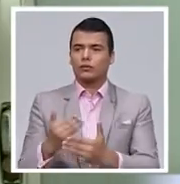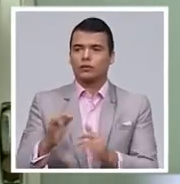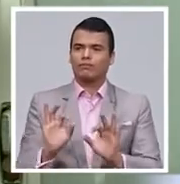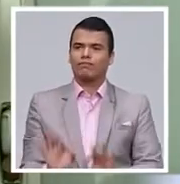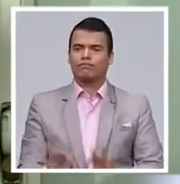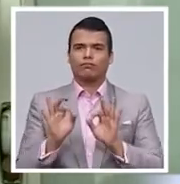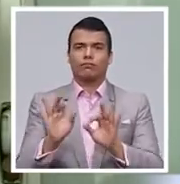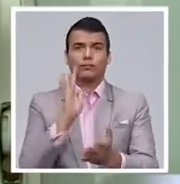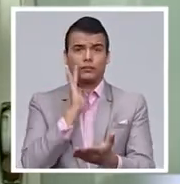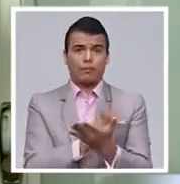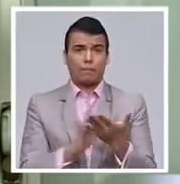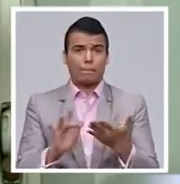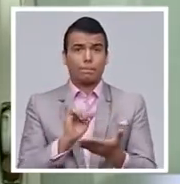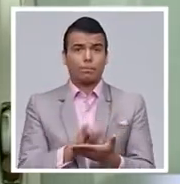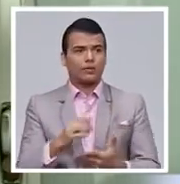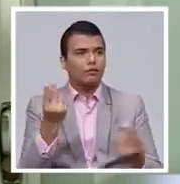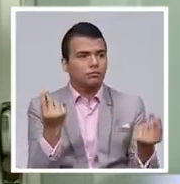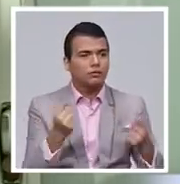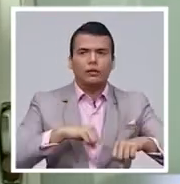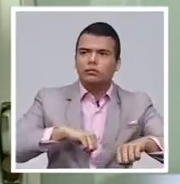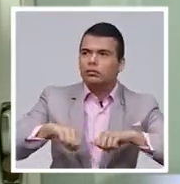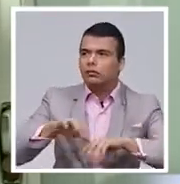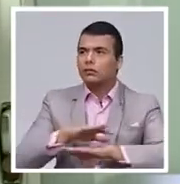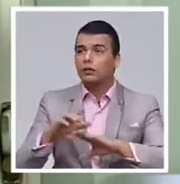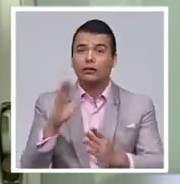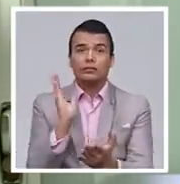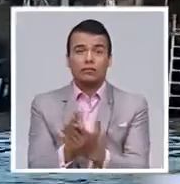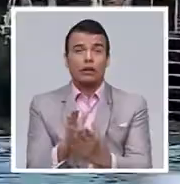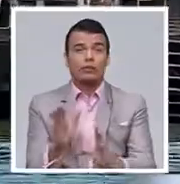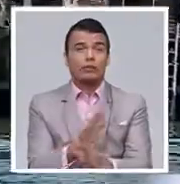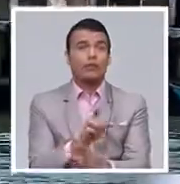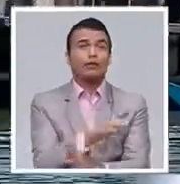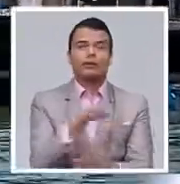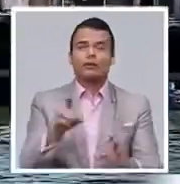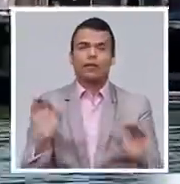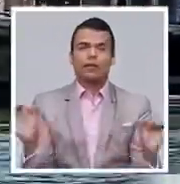transparente, que sea de la manera más ágil, que no tengamos problemas de orden público. Se espera que mañana domingo